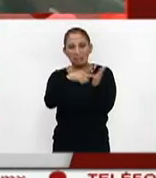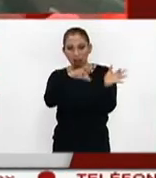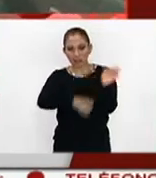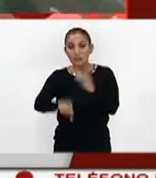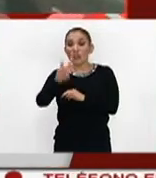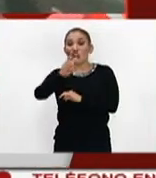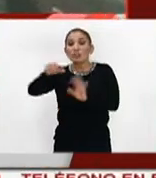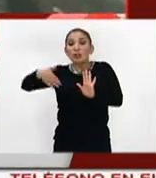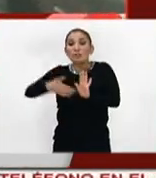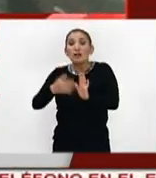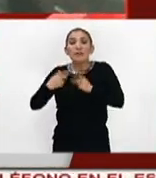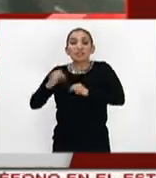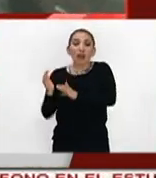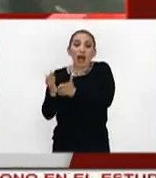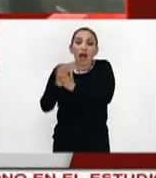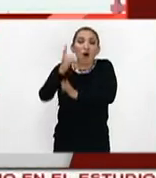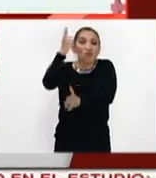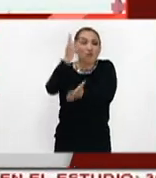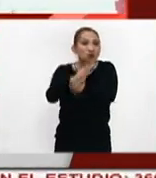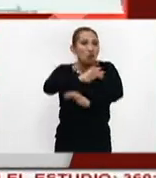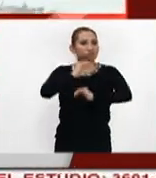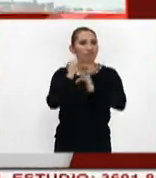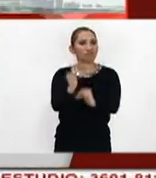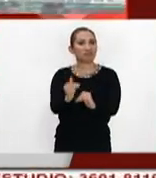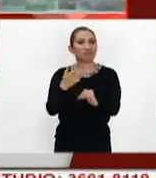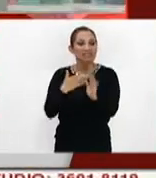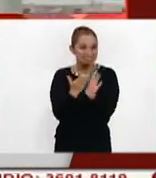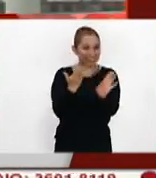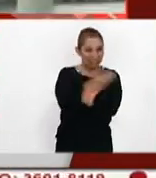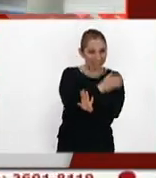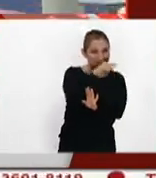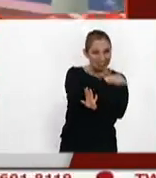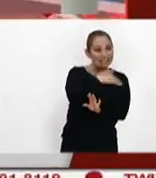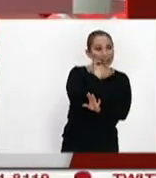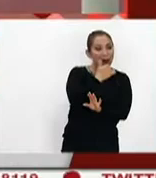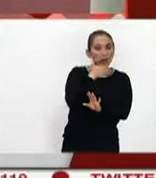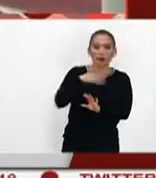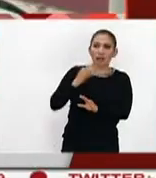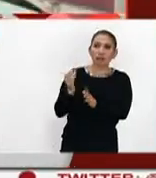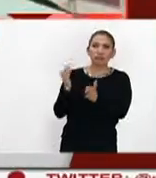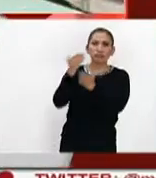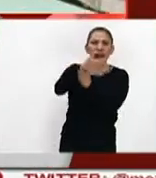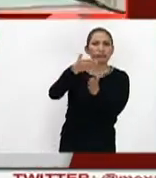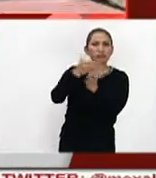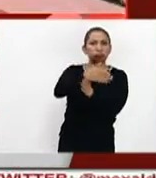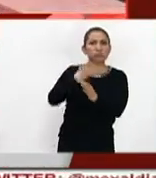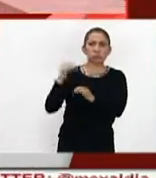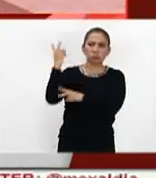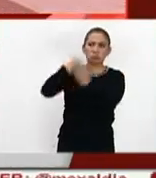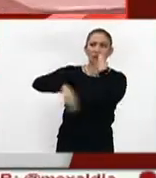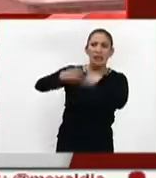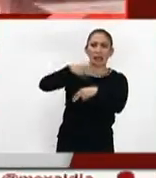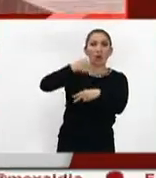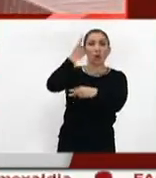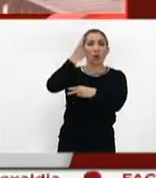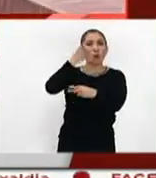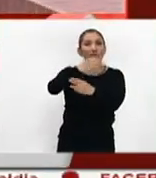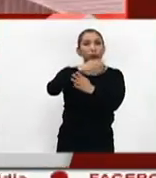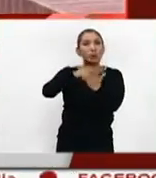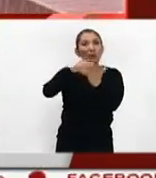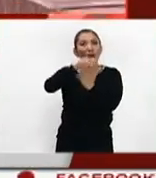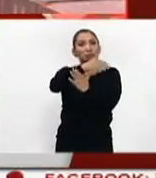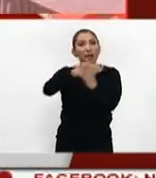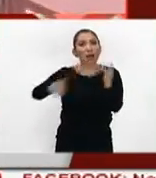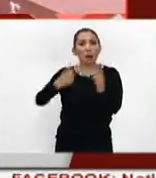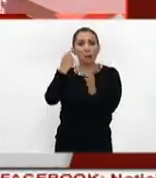1.800.000 y 200.000 inmigrantes, luego de que durante los últimos años Alemania registrara ingresos de 1,5 millones de